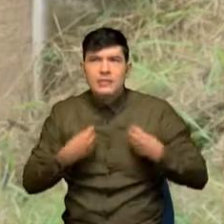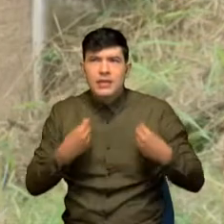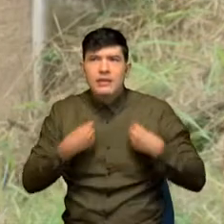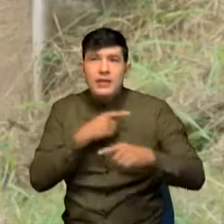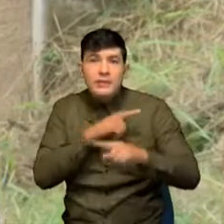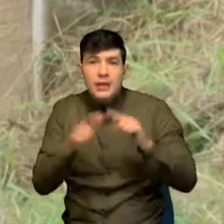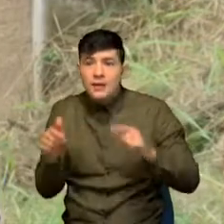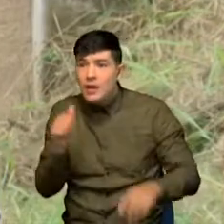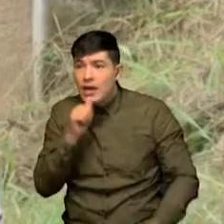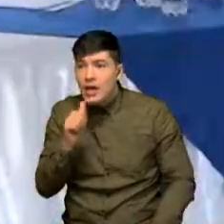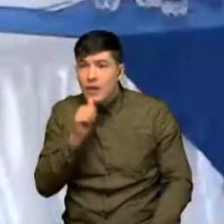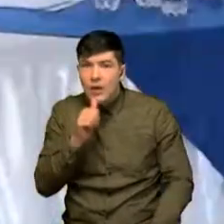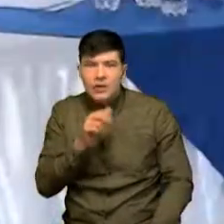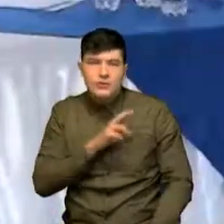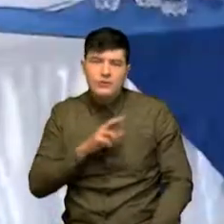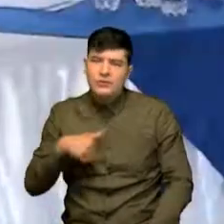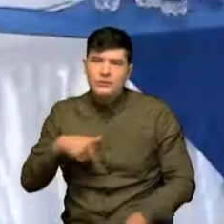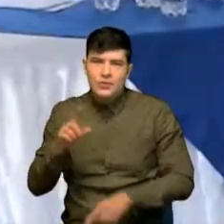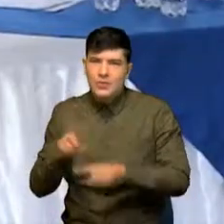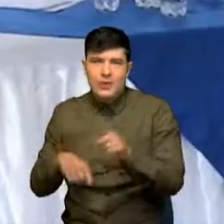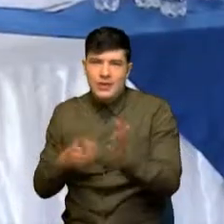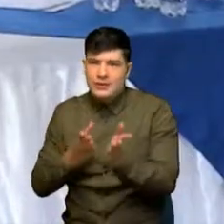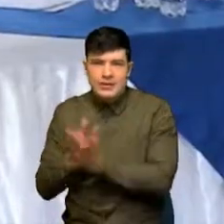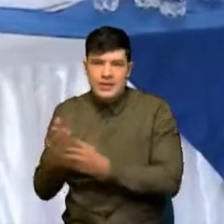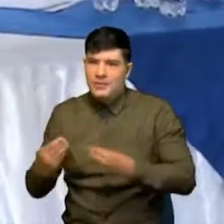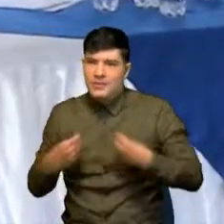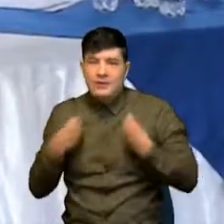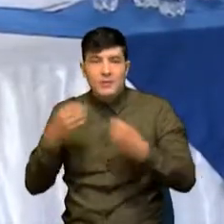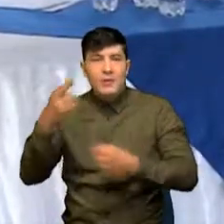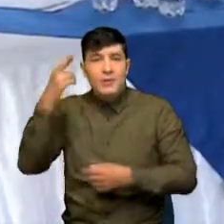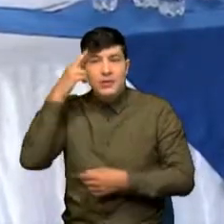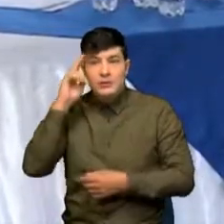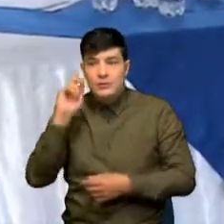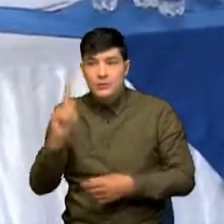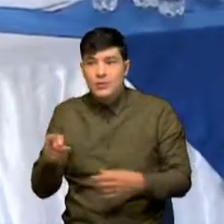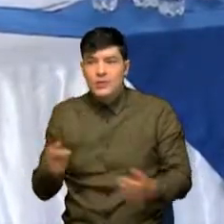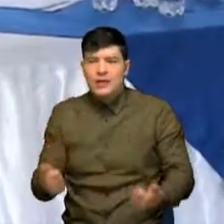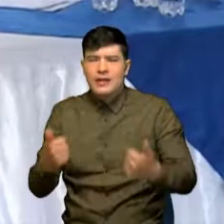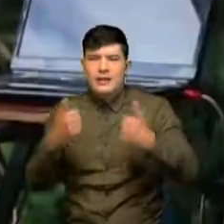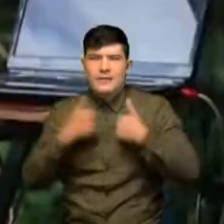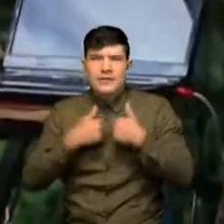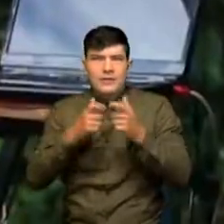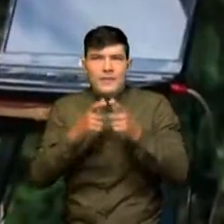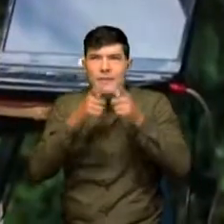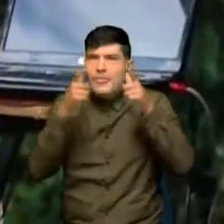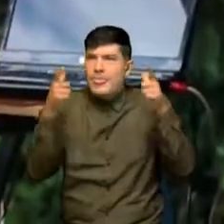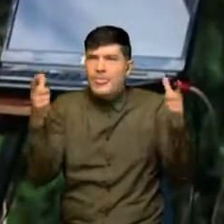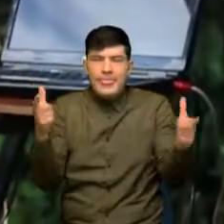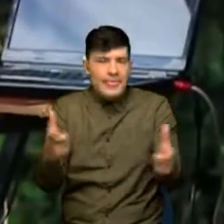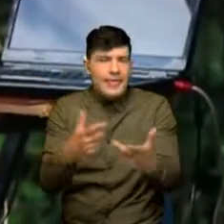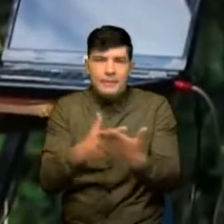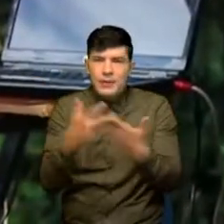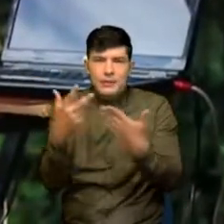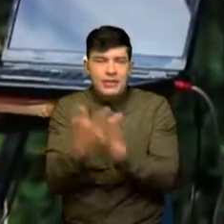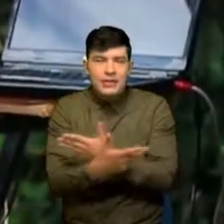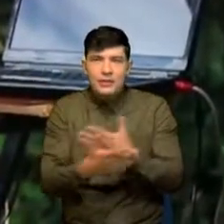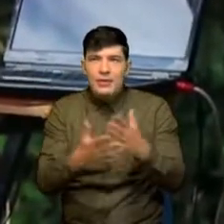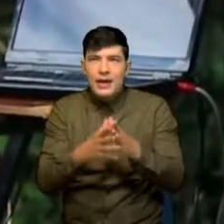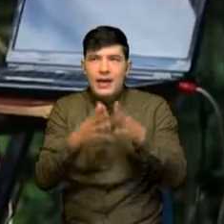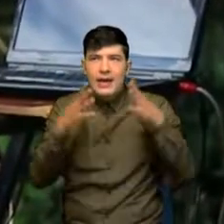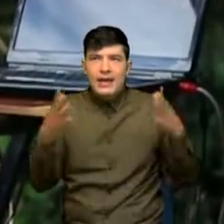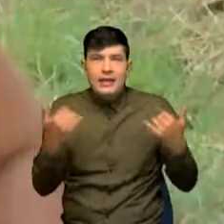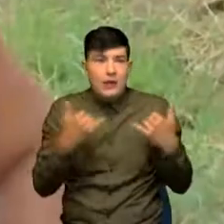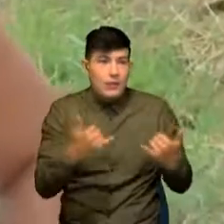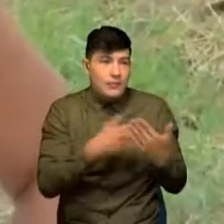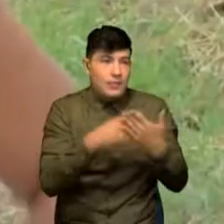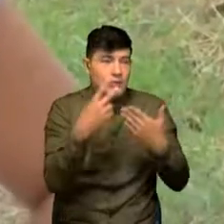lamentablemente no podemos vivir. Entonces el beneficio es inmensamente grande. Con este proyecto que estamos